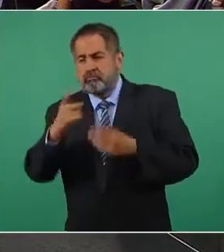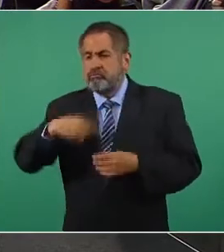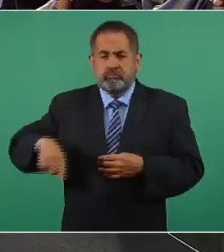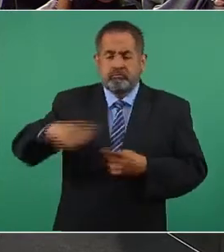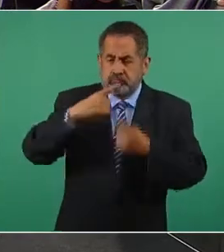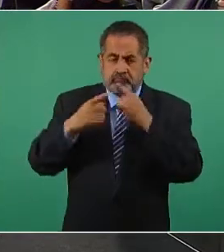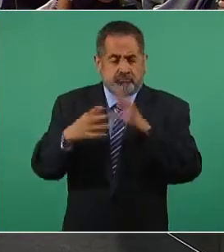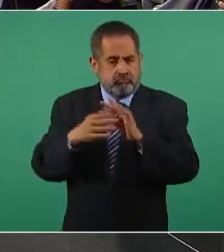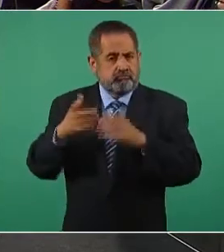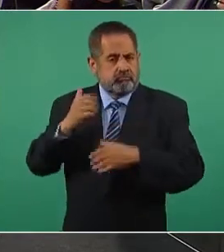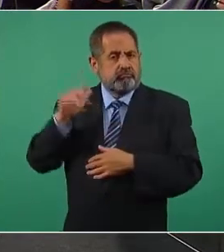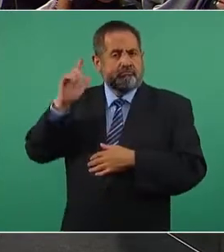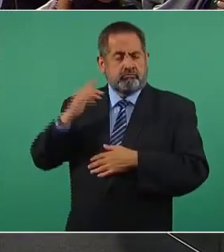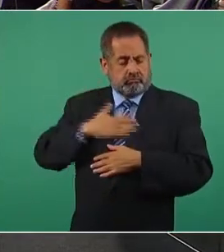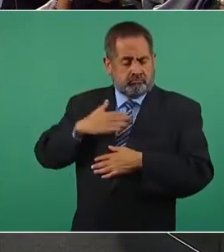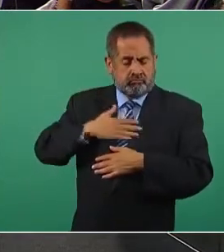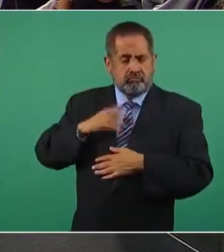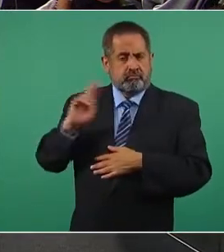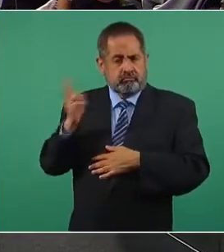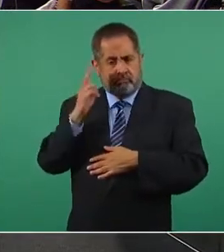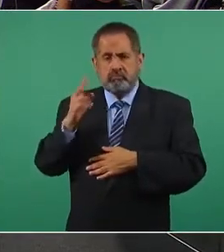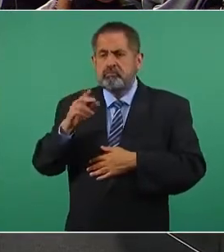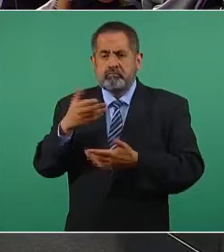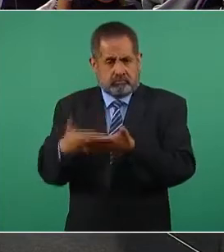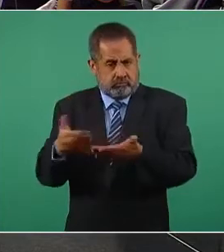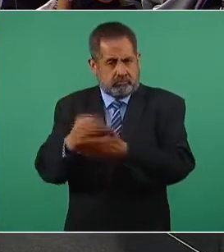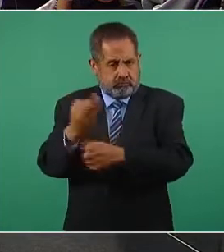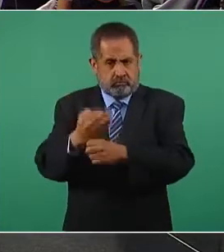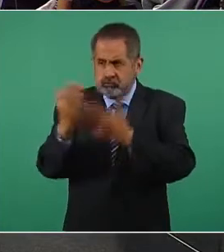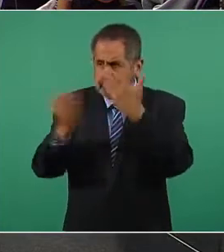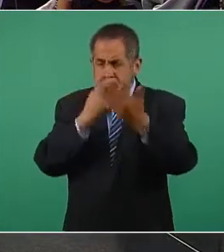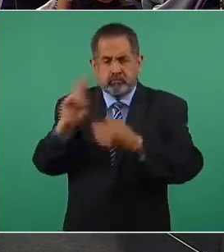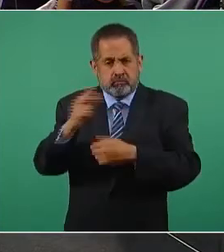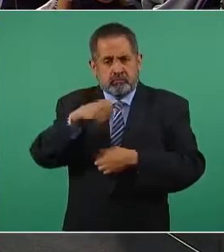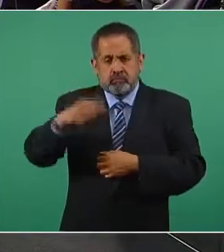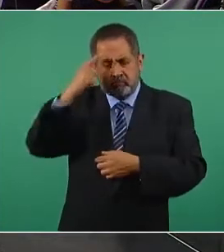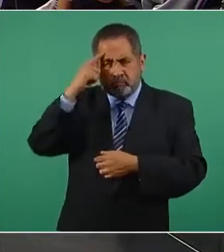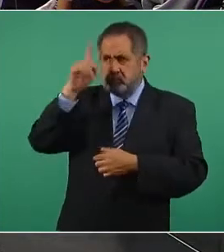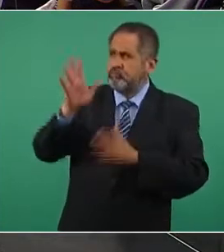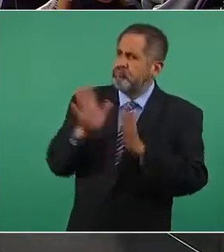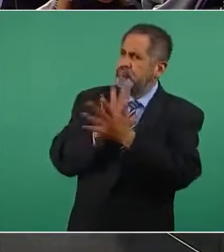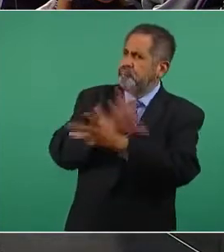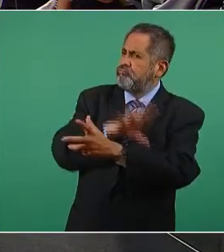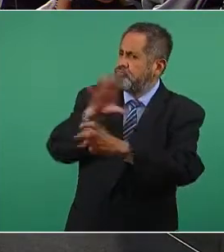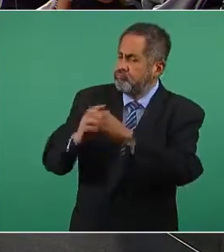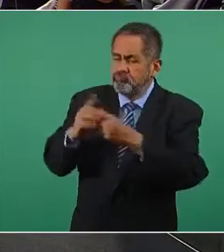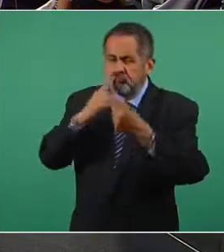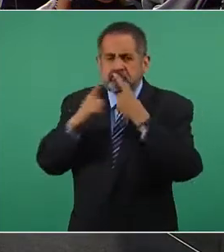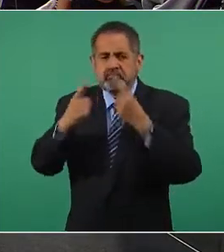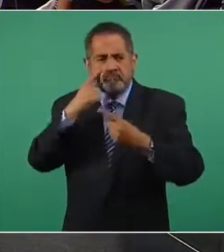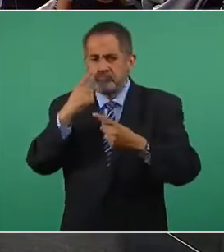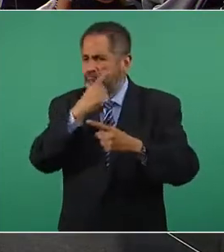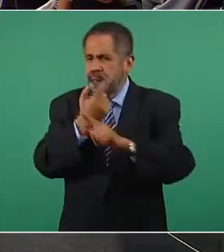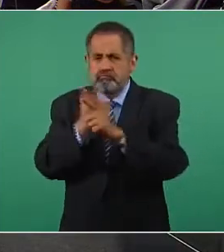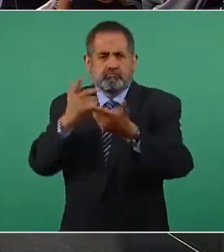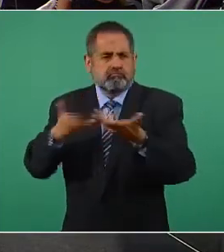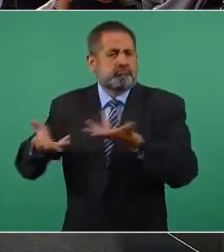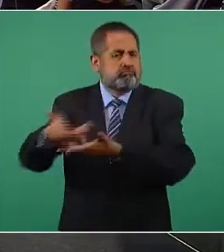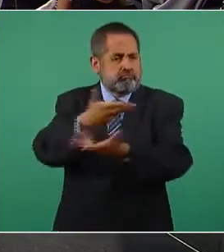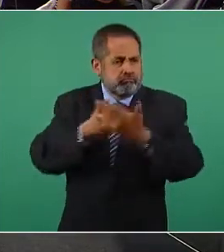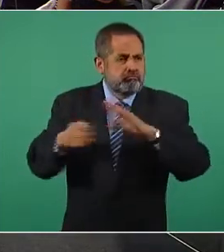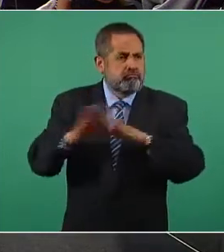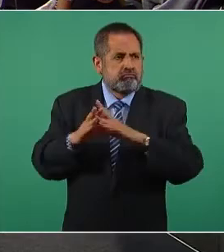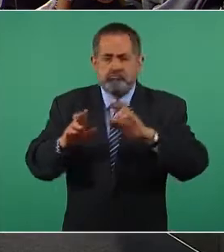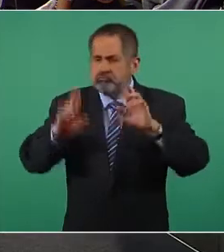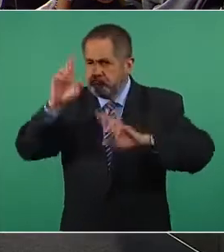bueno, a los que fuimos, como es mi caso, universitarios, pero a los que son universitarios hoy, para incorporar lo que es la democracia al interior de las instituciones